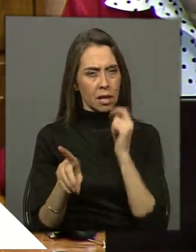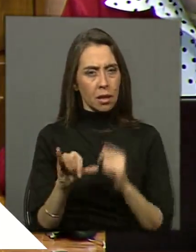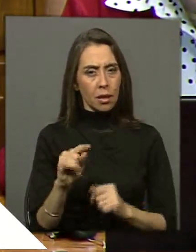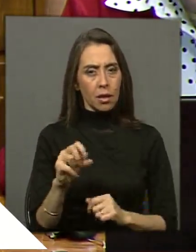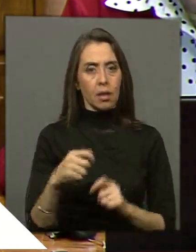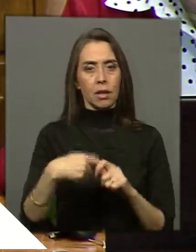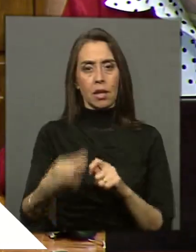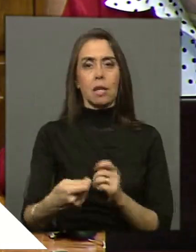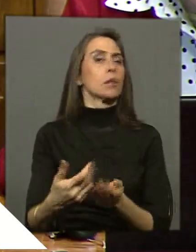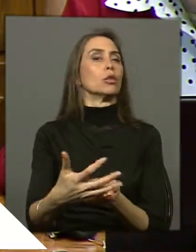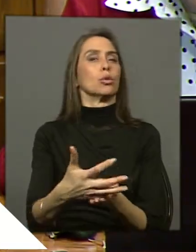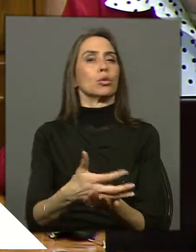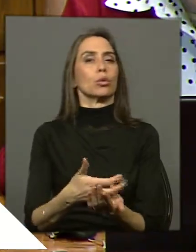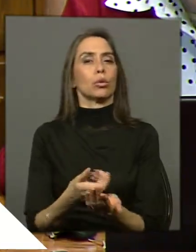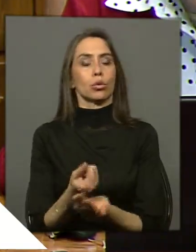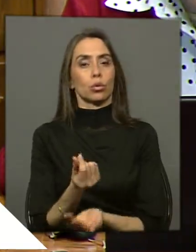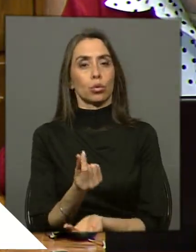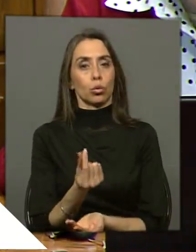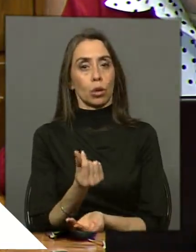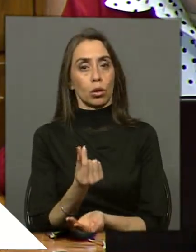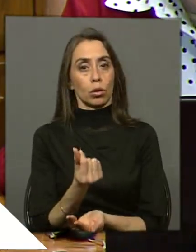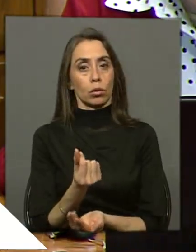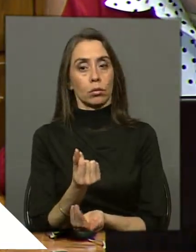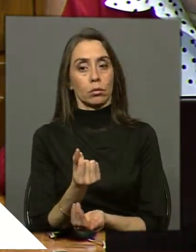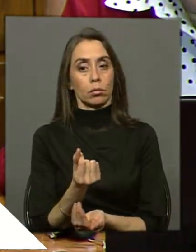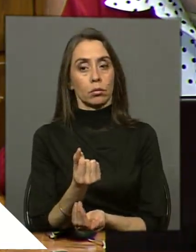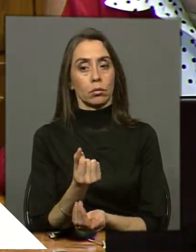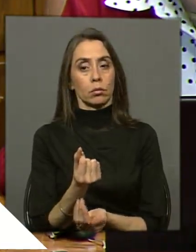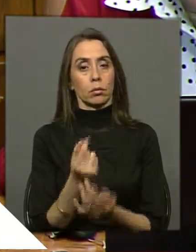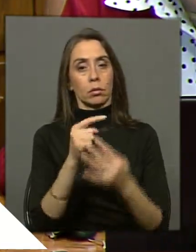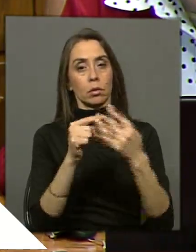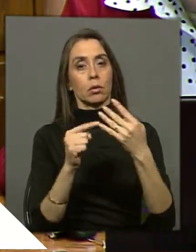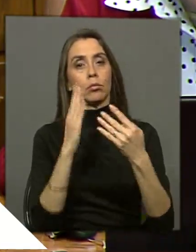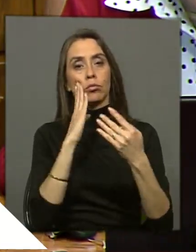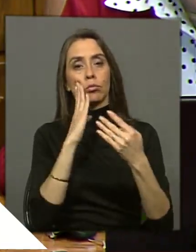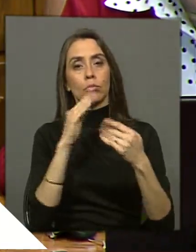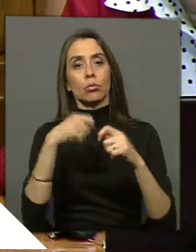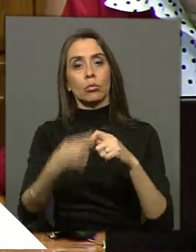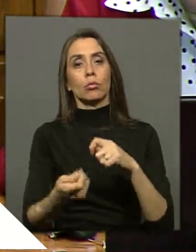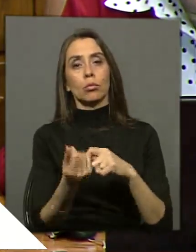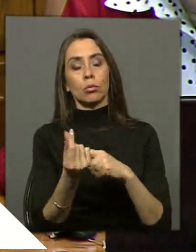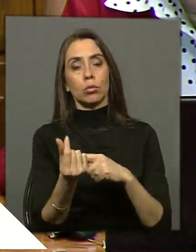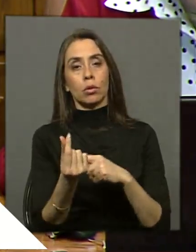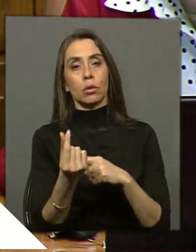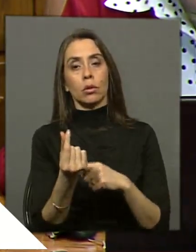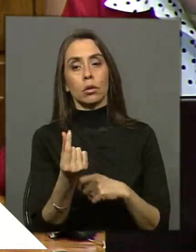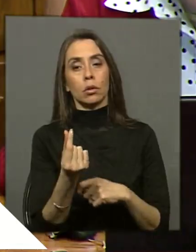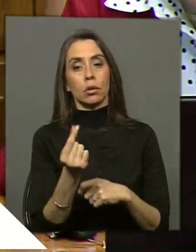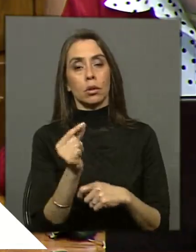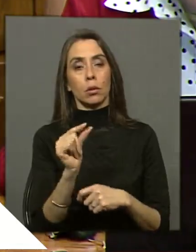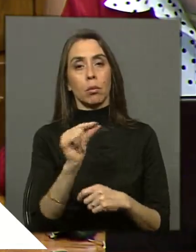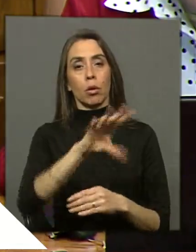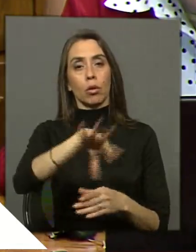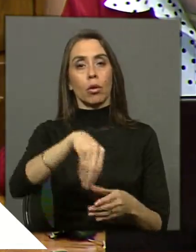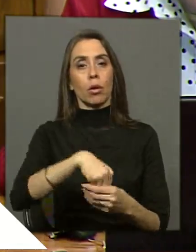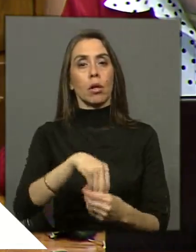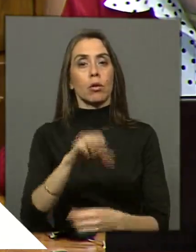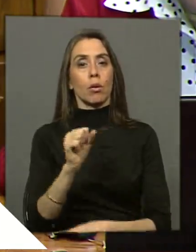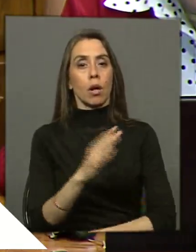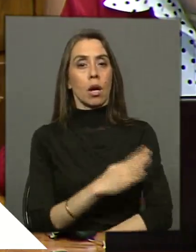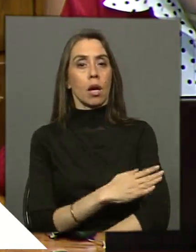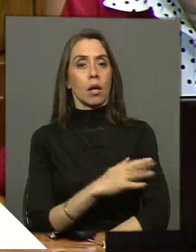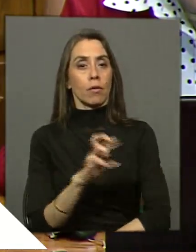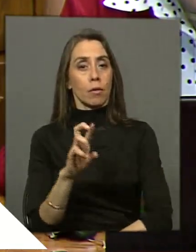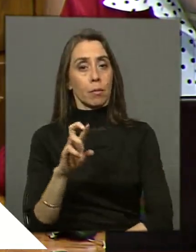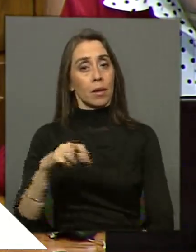sueldos y algunas regalías que son tan escasas en la AFP. Por